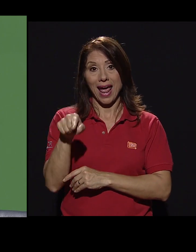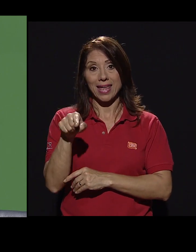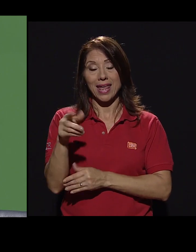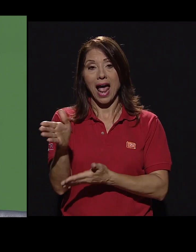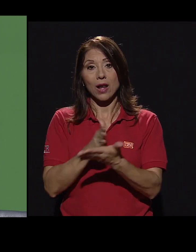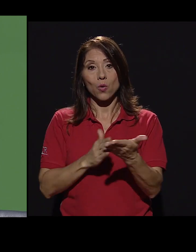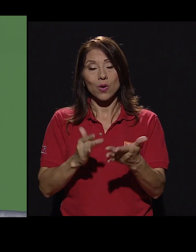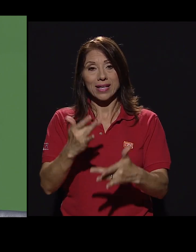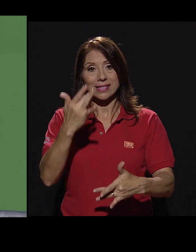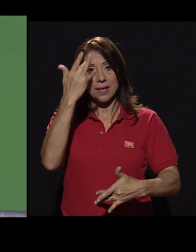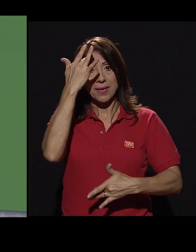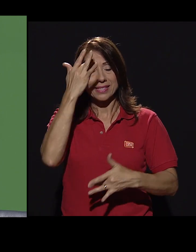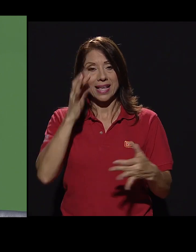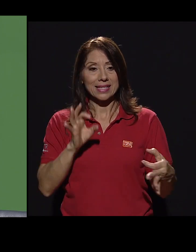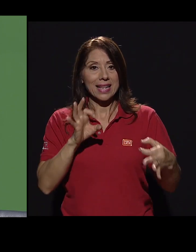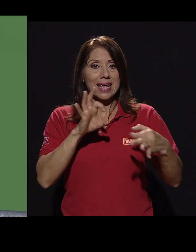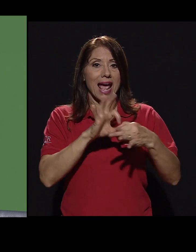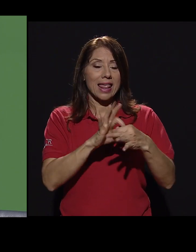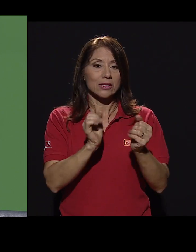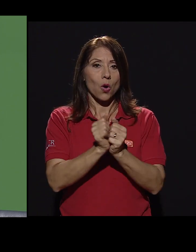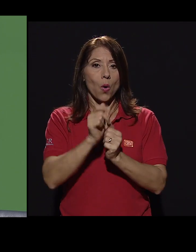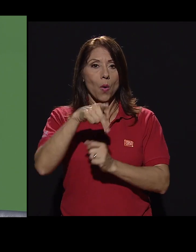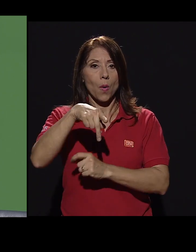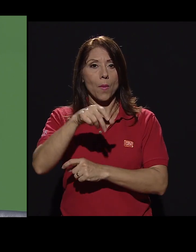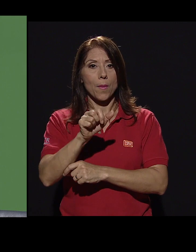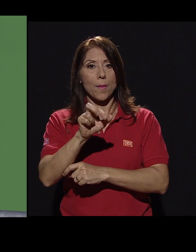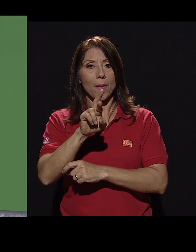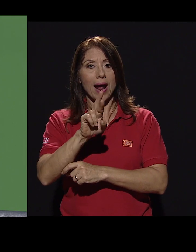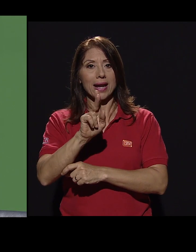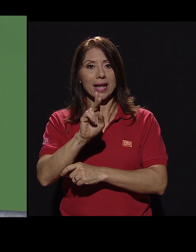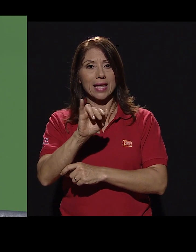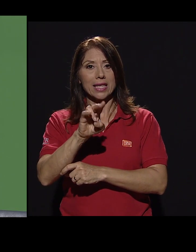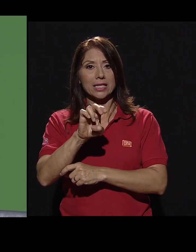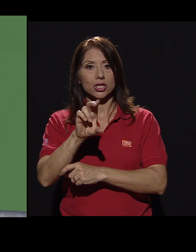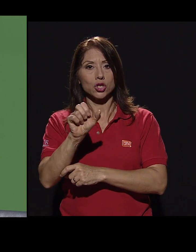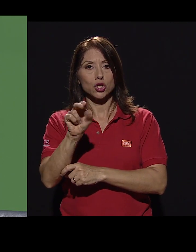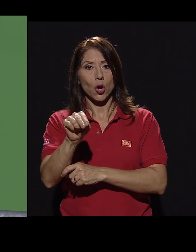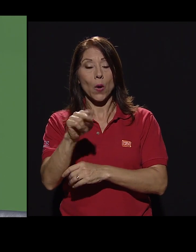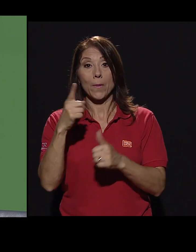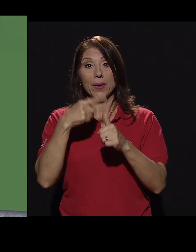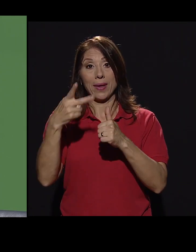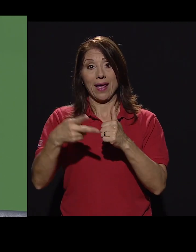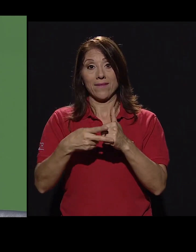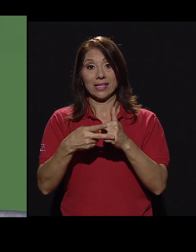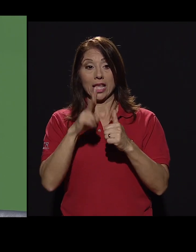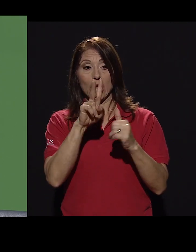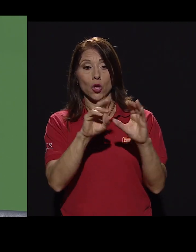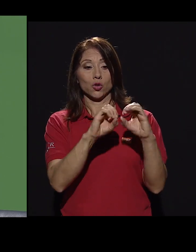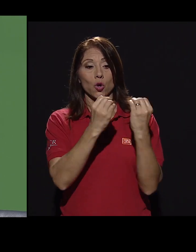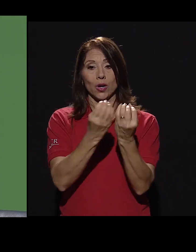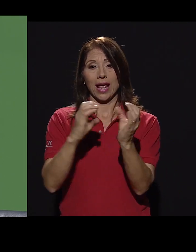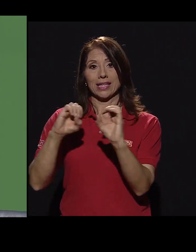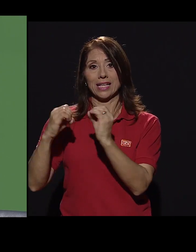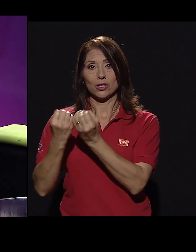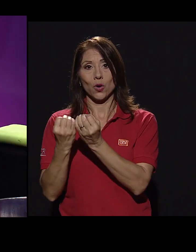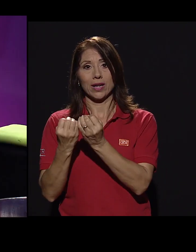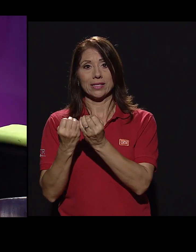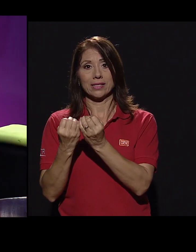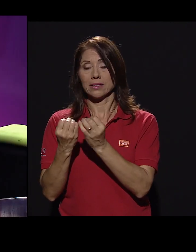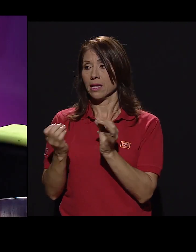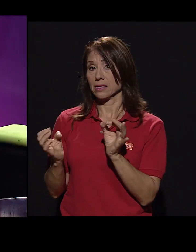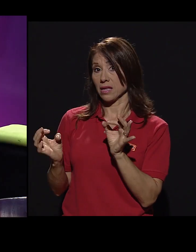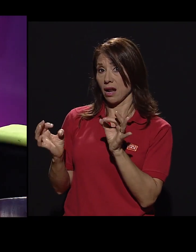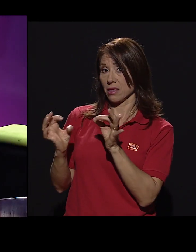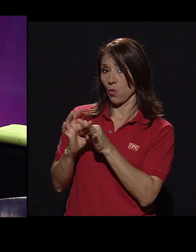hay Algunas demencias Que están ligadas Por ejemplo A Parkinson Y es la primera vez Que sucede eso En que dos organizaciones Se